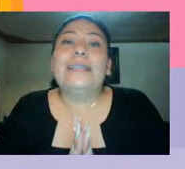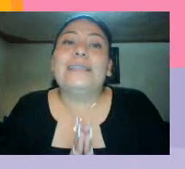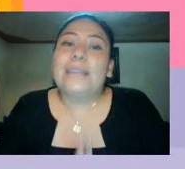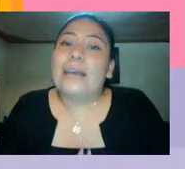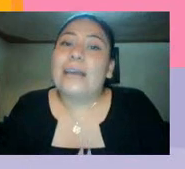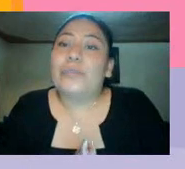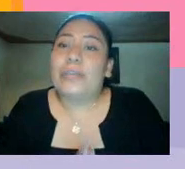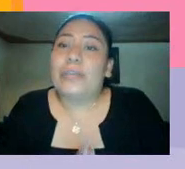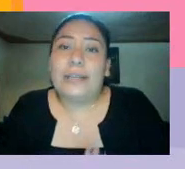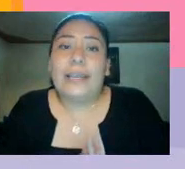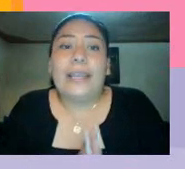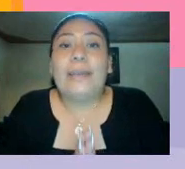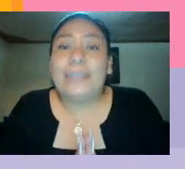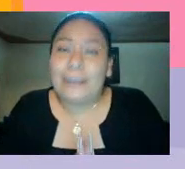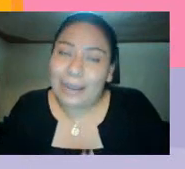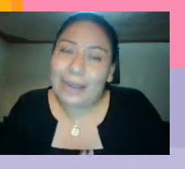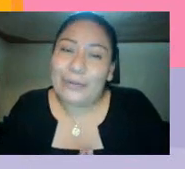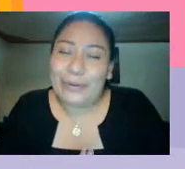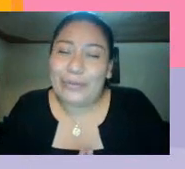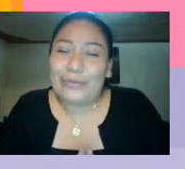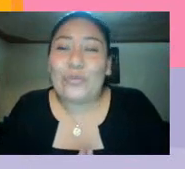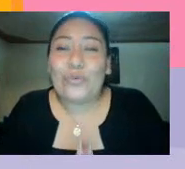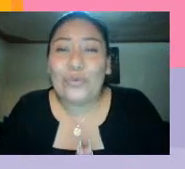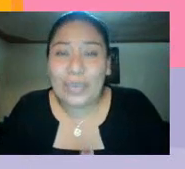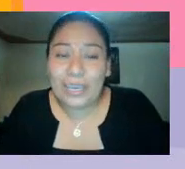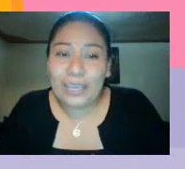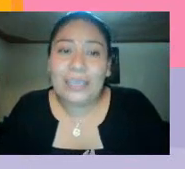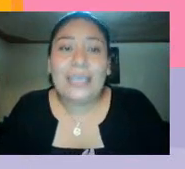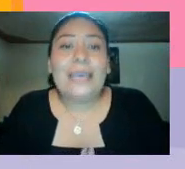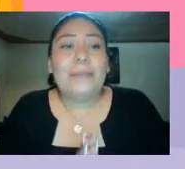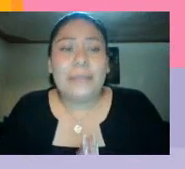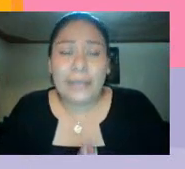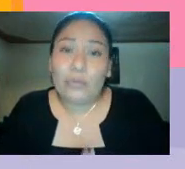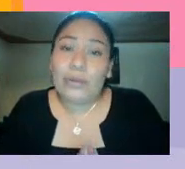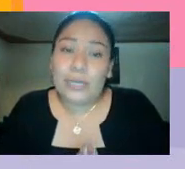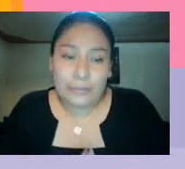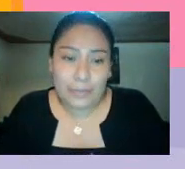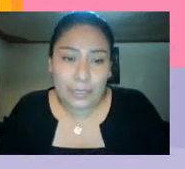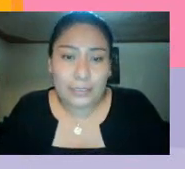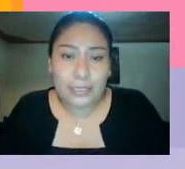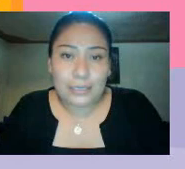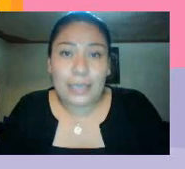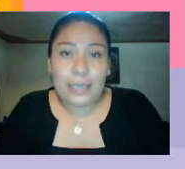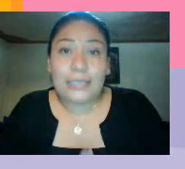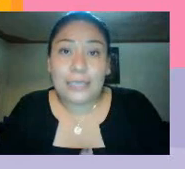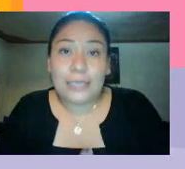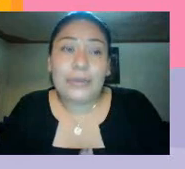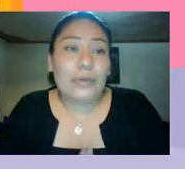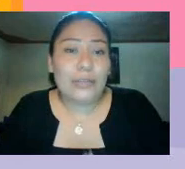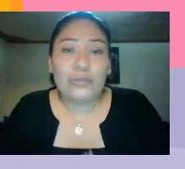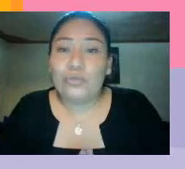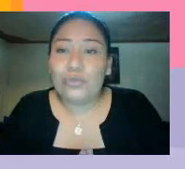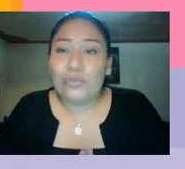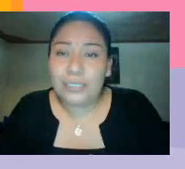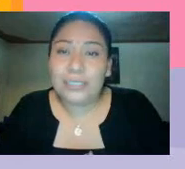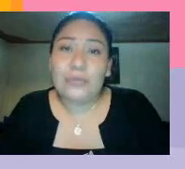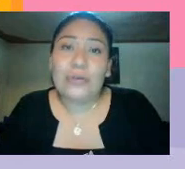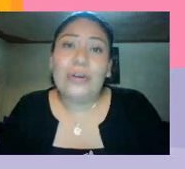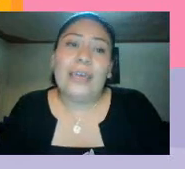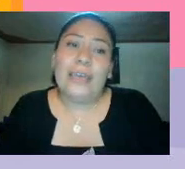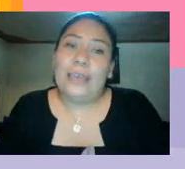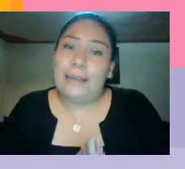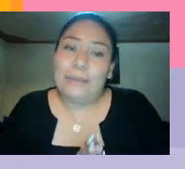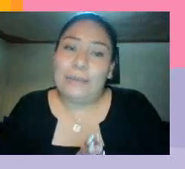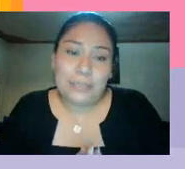Quiero felicitarlos porque me trabajaron, muy bien. Me entregaron buenas evidencias. Están mejorando